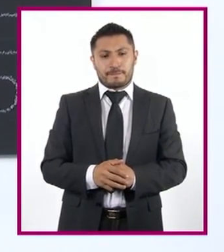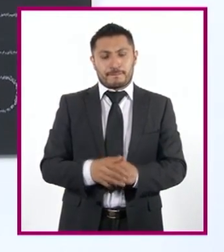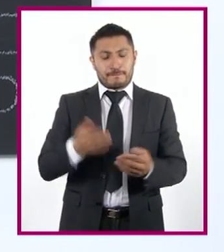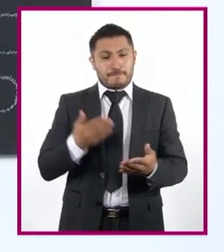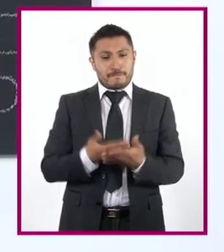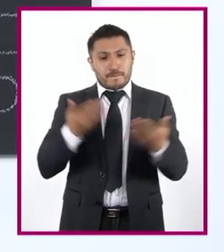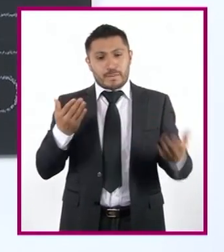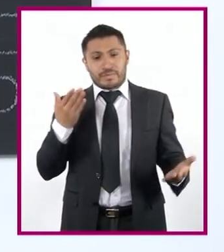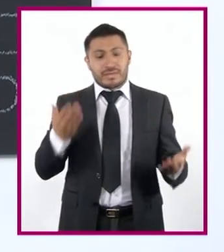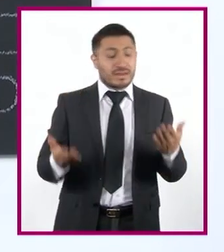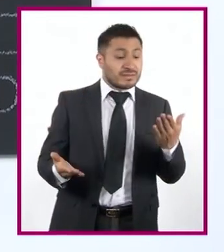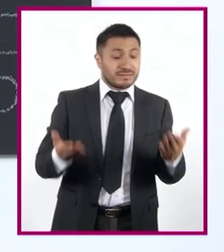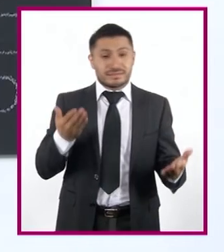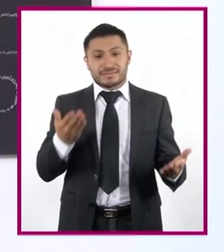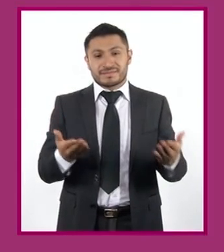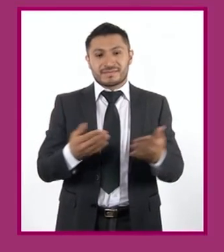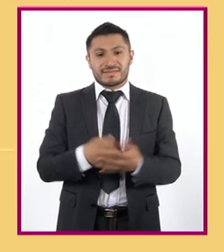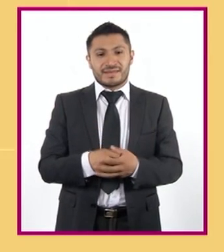Vamos a comparar las figuras.